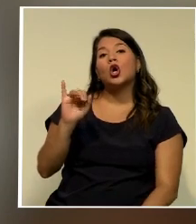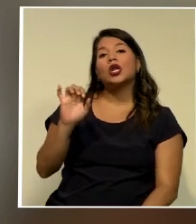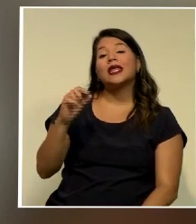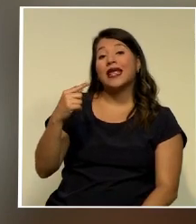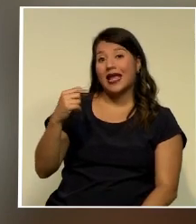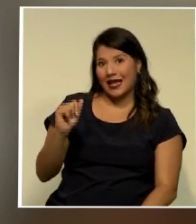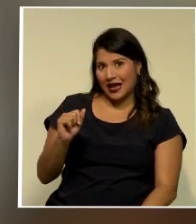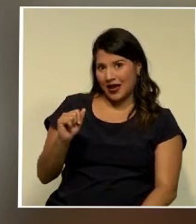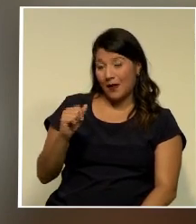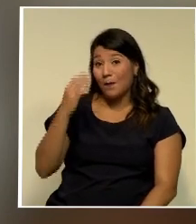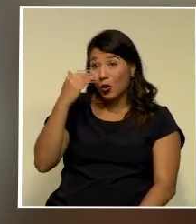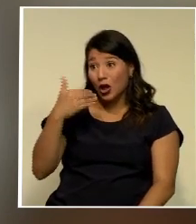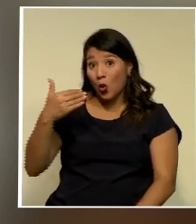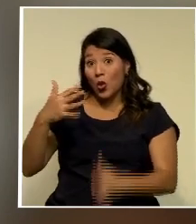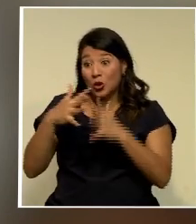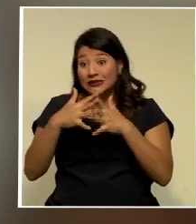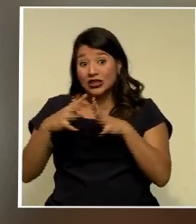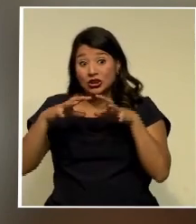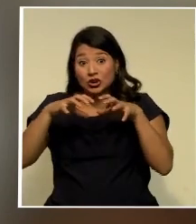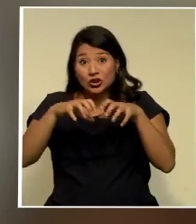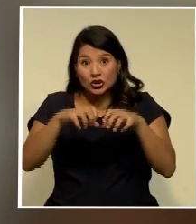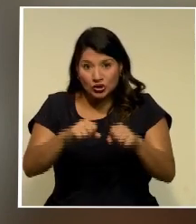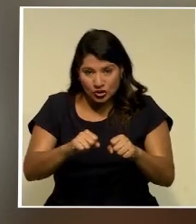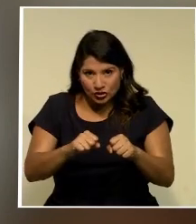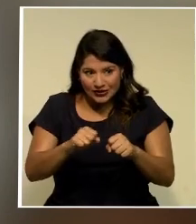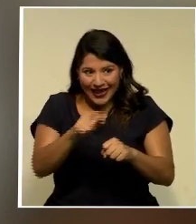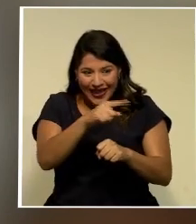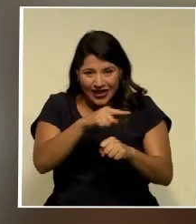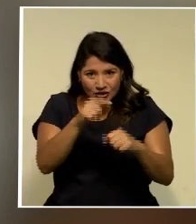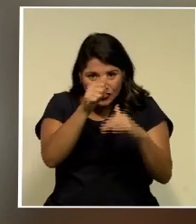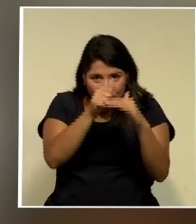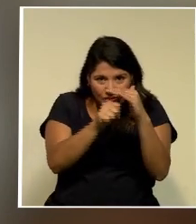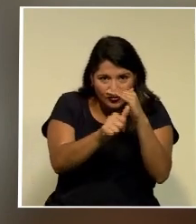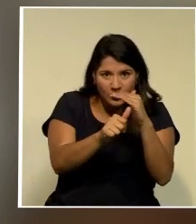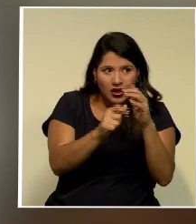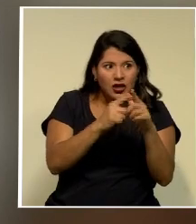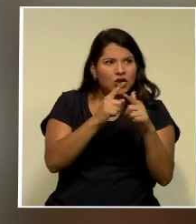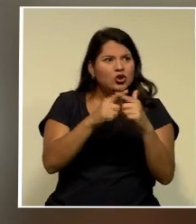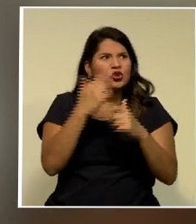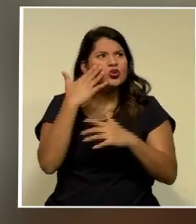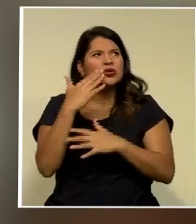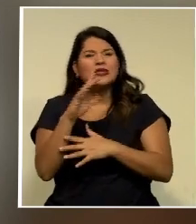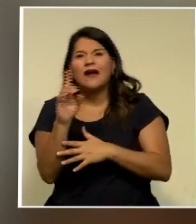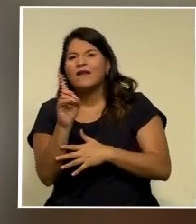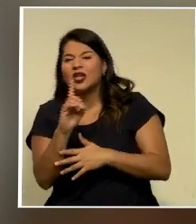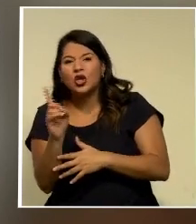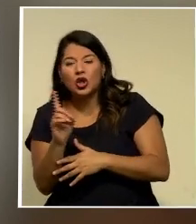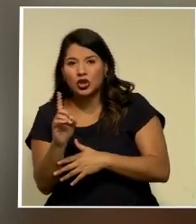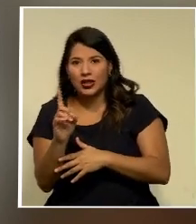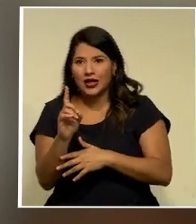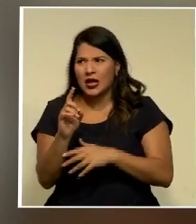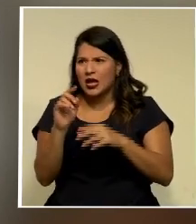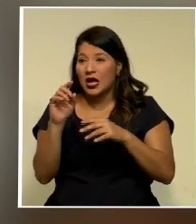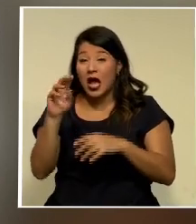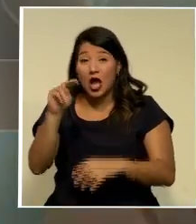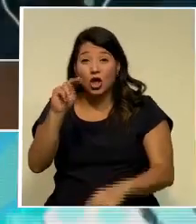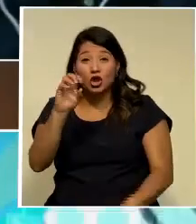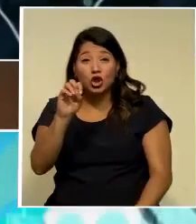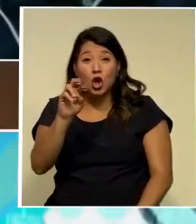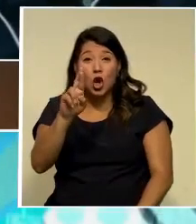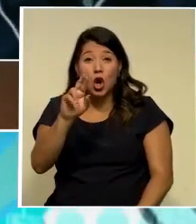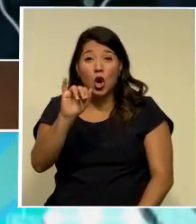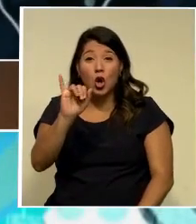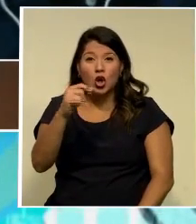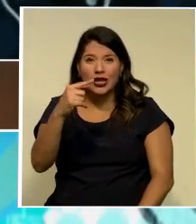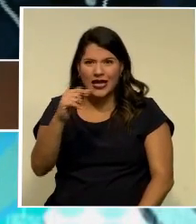se refugia, pasan varios días en donde no se sabe dónde está y todo el mundo lo que hace es andarlo buscando. Entonces